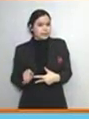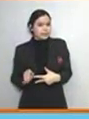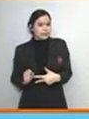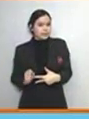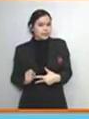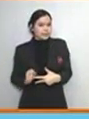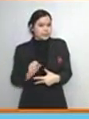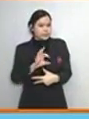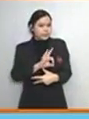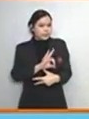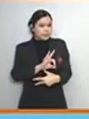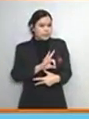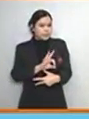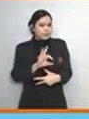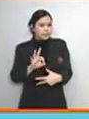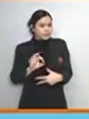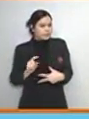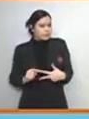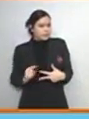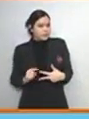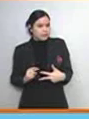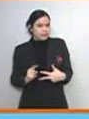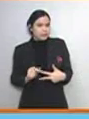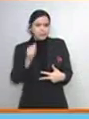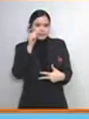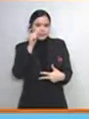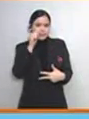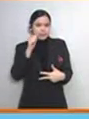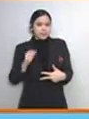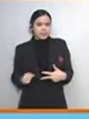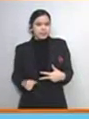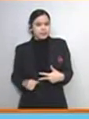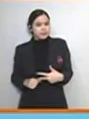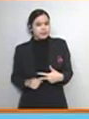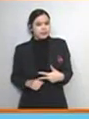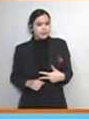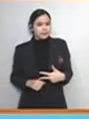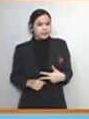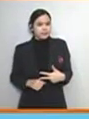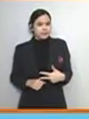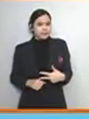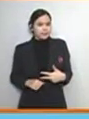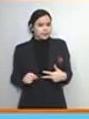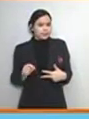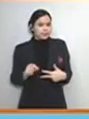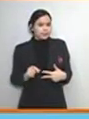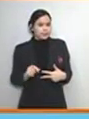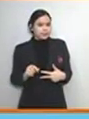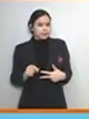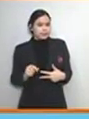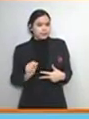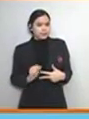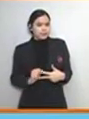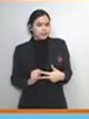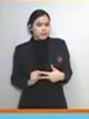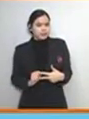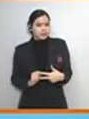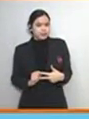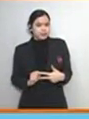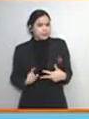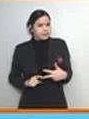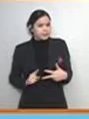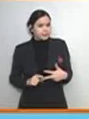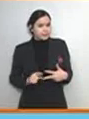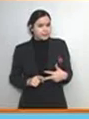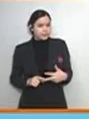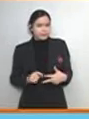el 91. Segundo número ganador, atentos. Este es el 18. Tercer y decisivo número